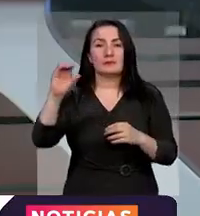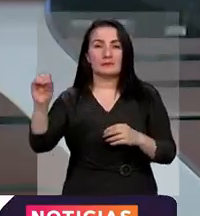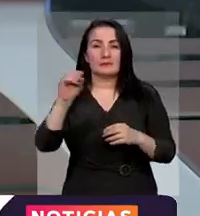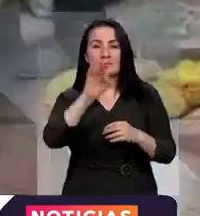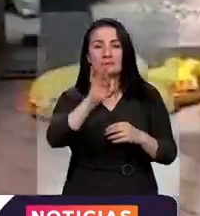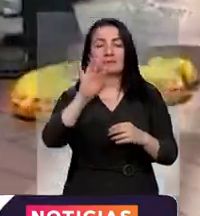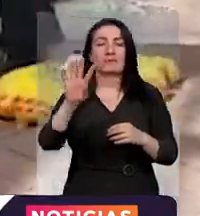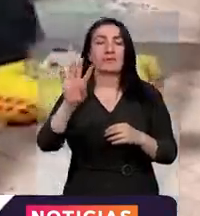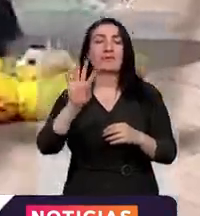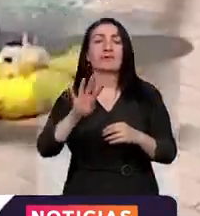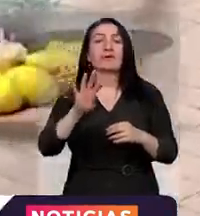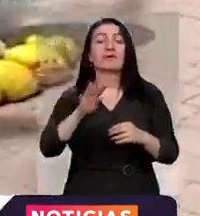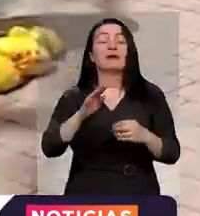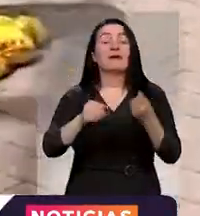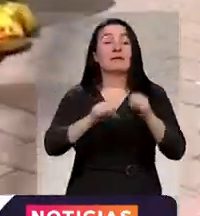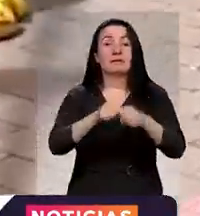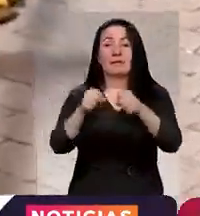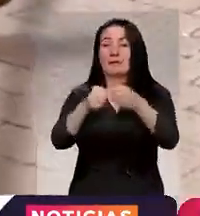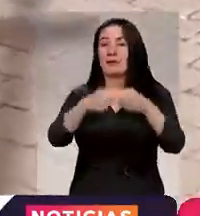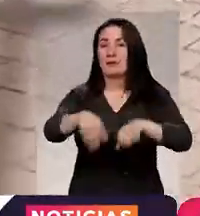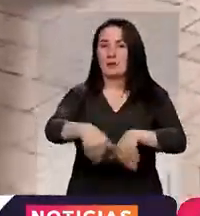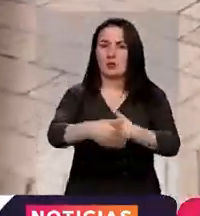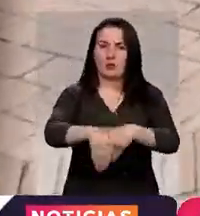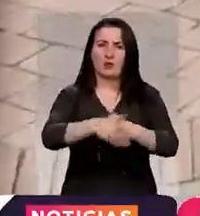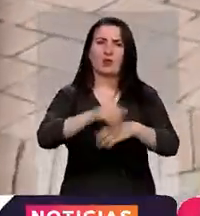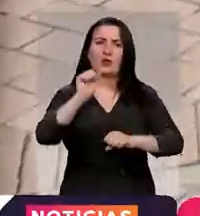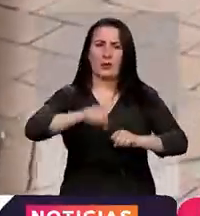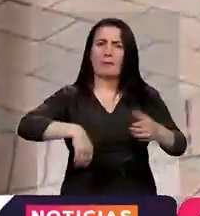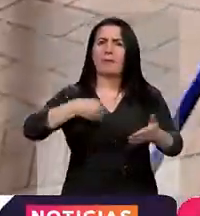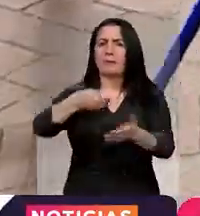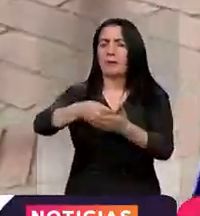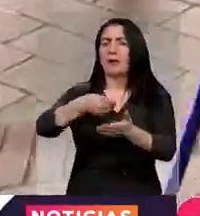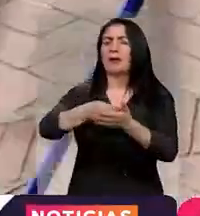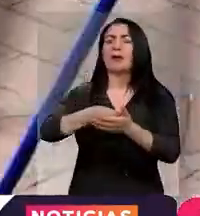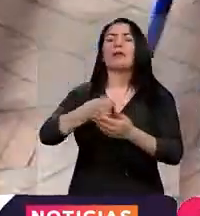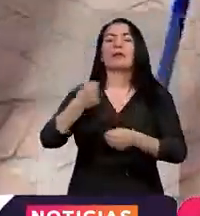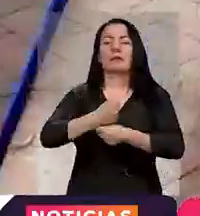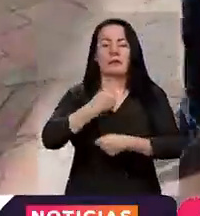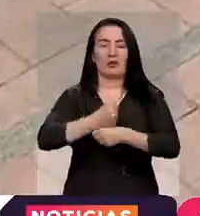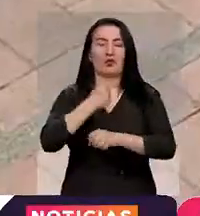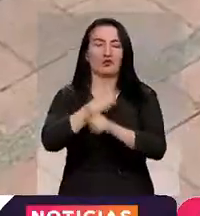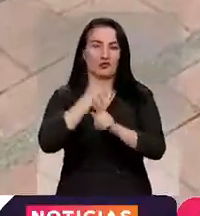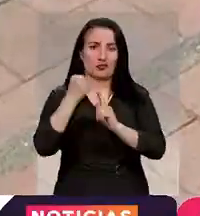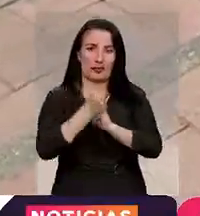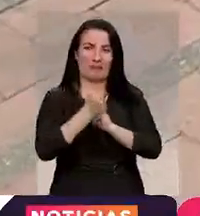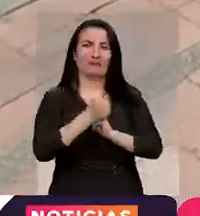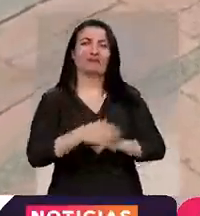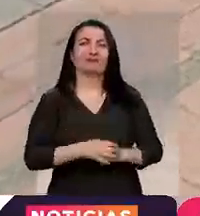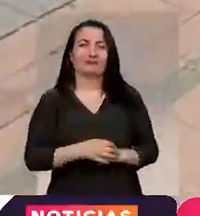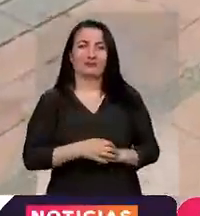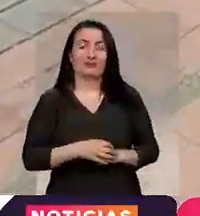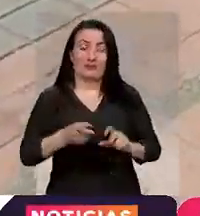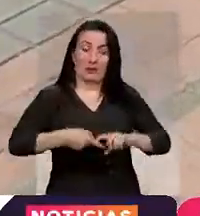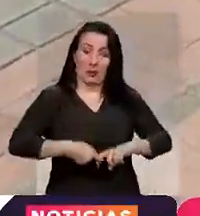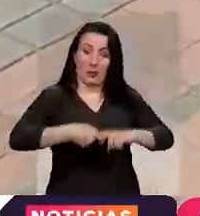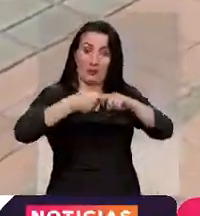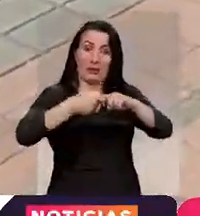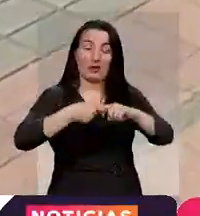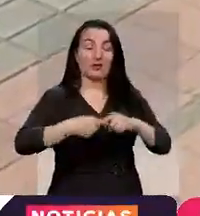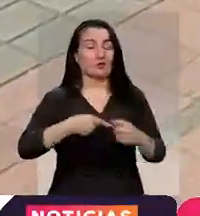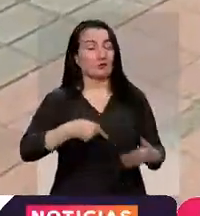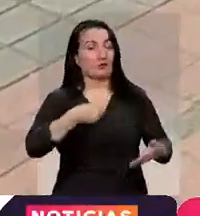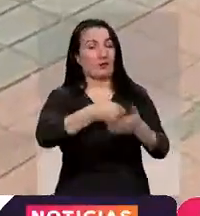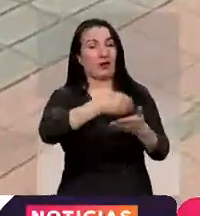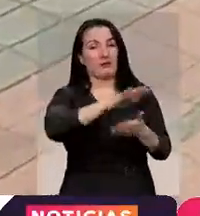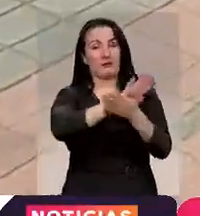17.734 comparendos por la violación al espacio público podrán pagar sus multas con trabajo social. Así lo informó el Instituto para la Economía Social,